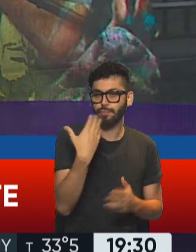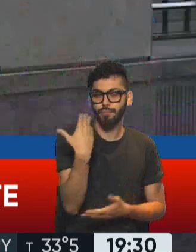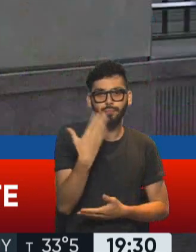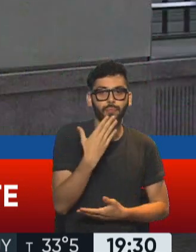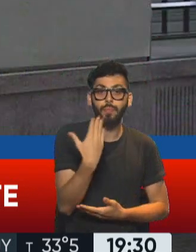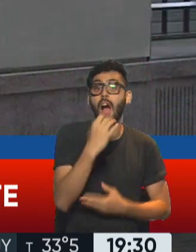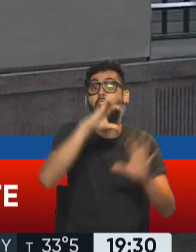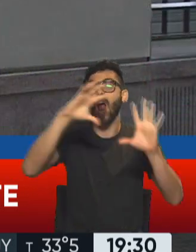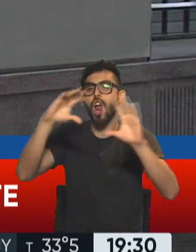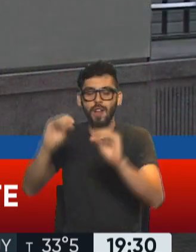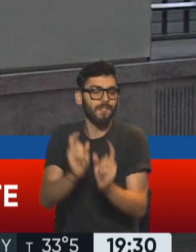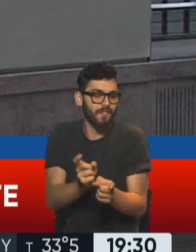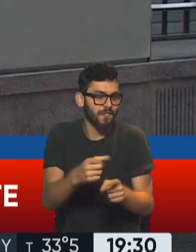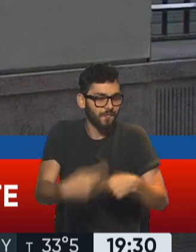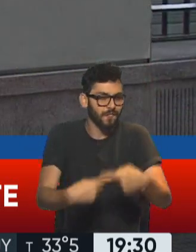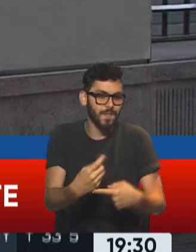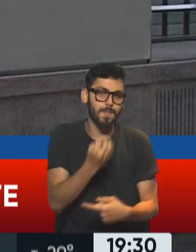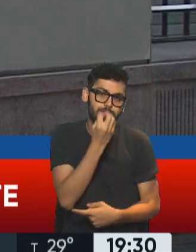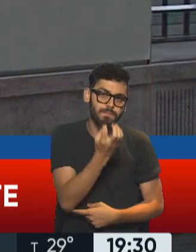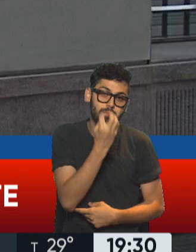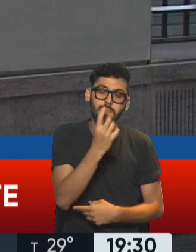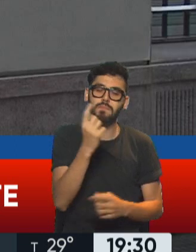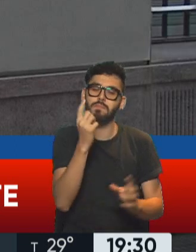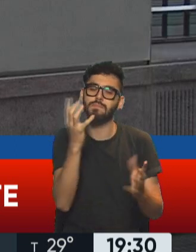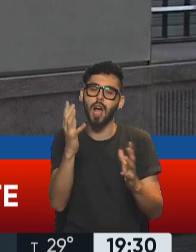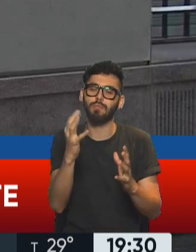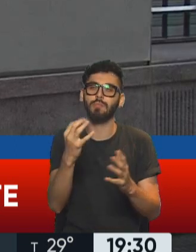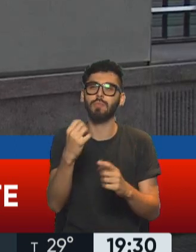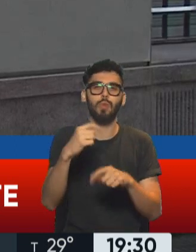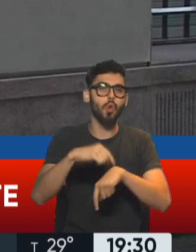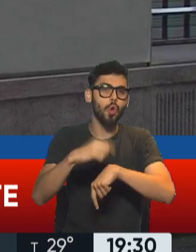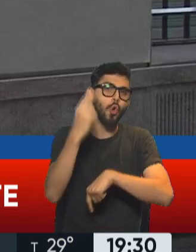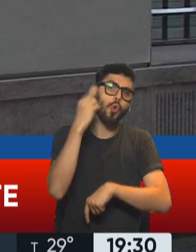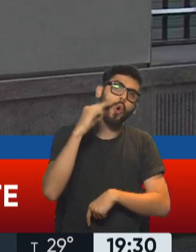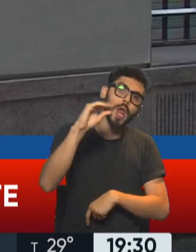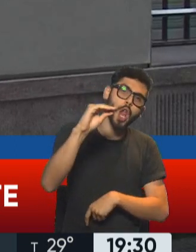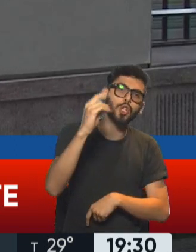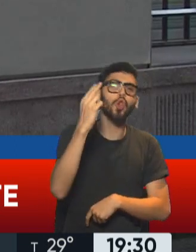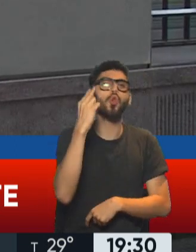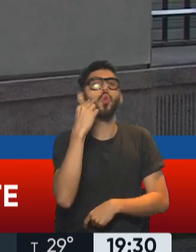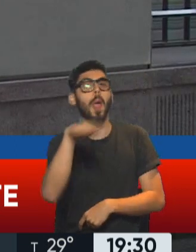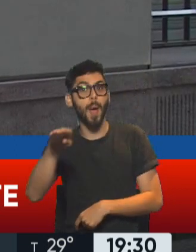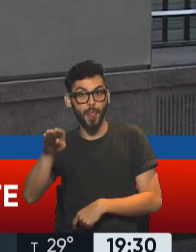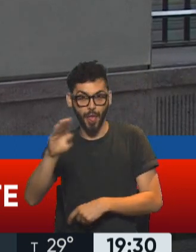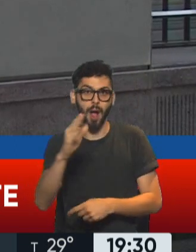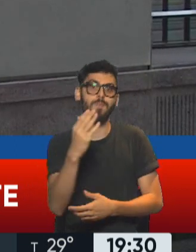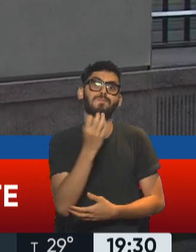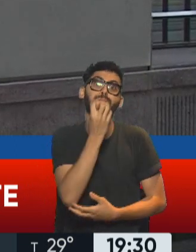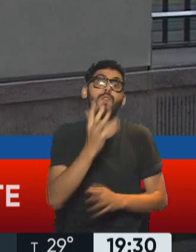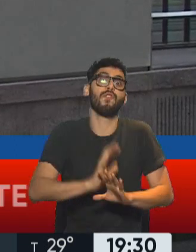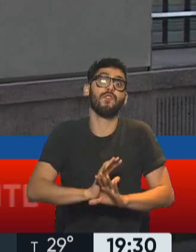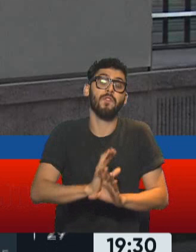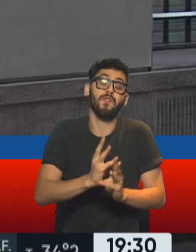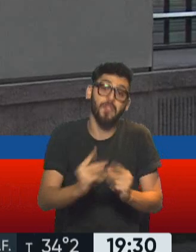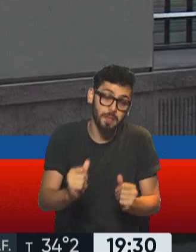de la noche. Se estima que su declaración finalice entre las 21:00 y 21:30. Pero como vos señalabas,